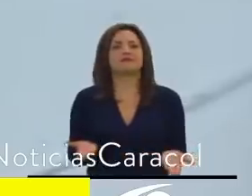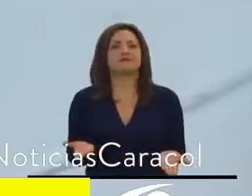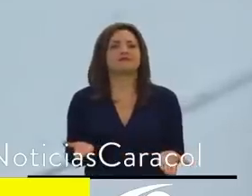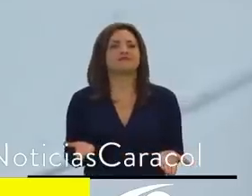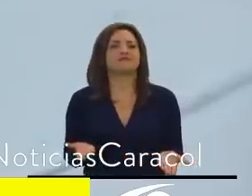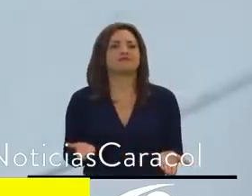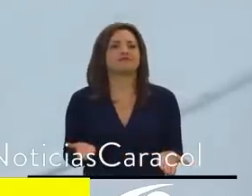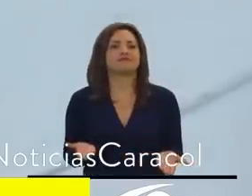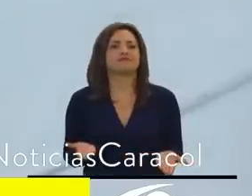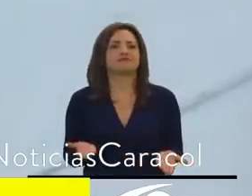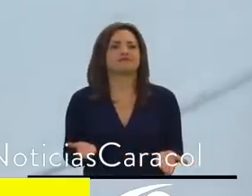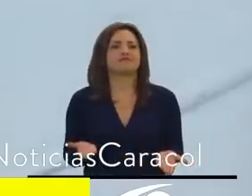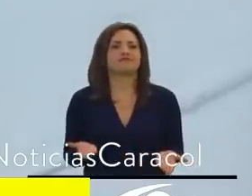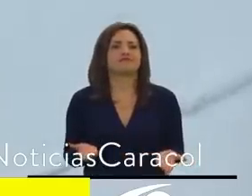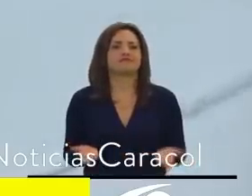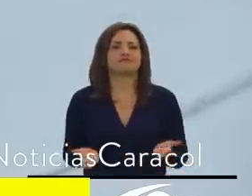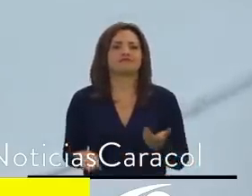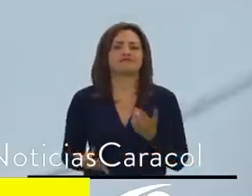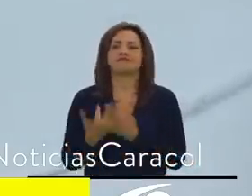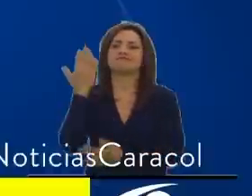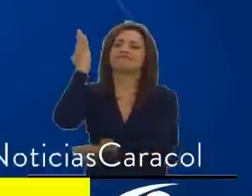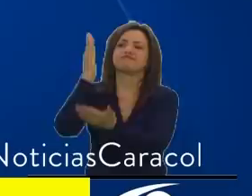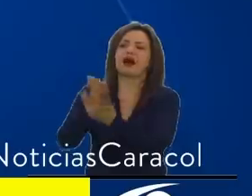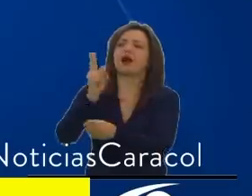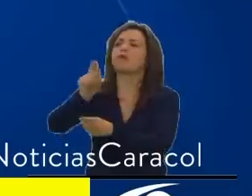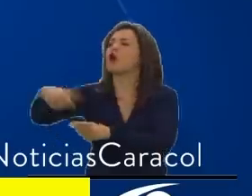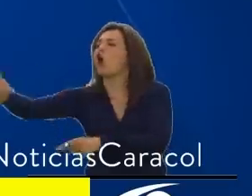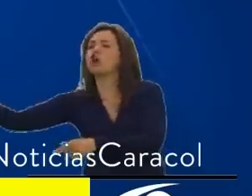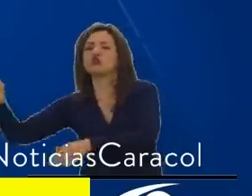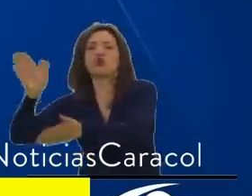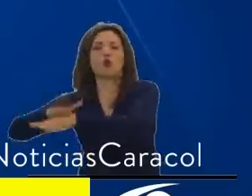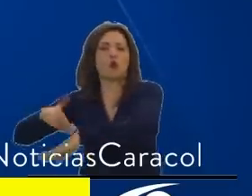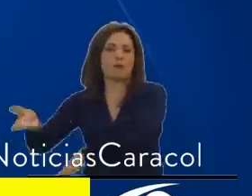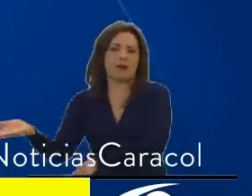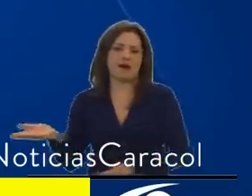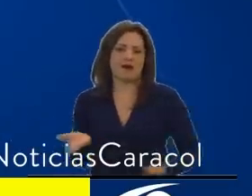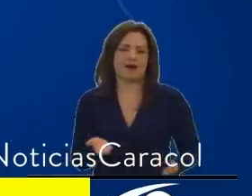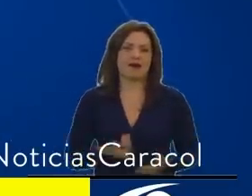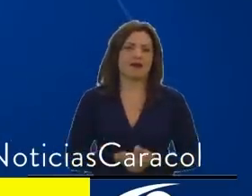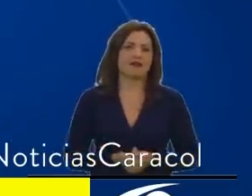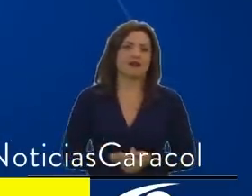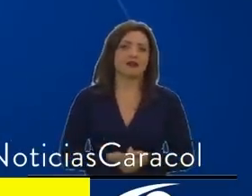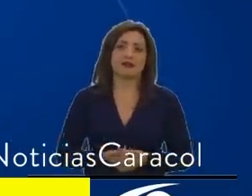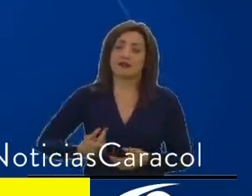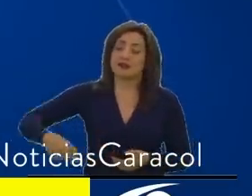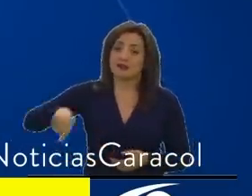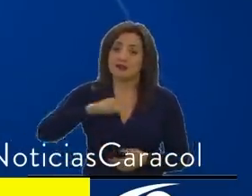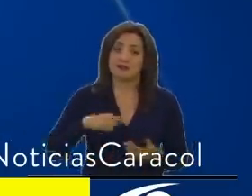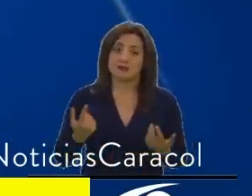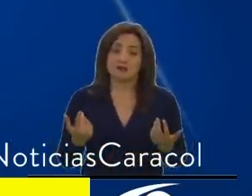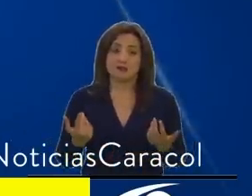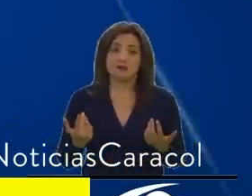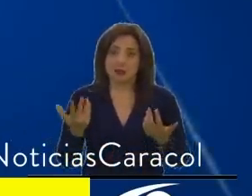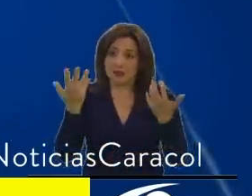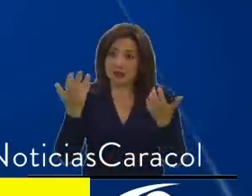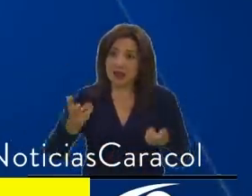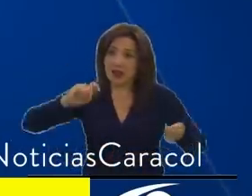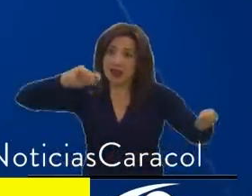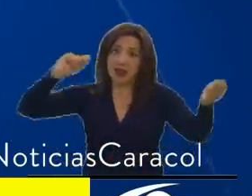dañados por culpa de los demás. Si queremos un